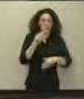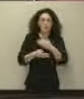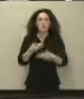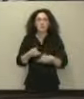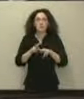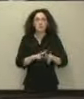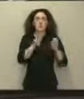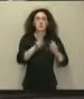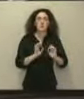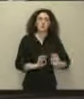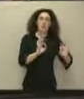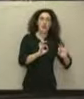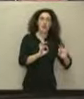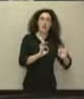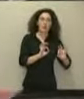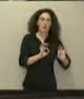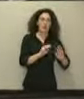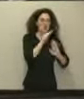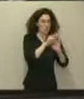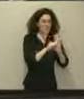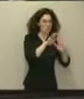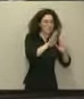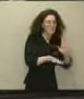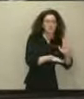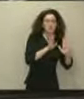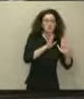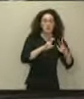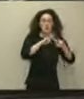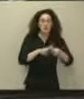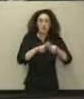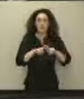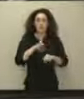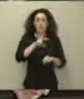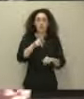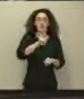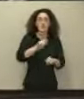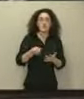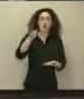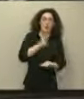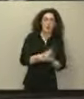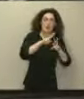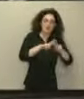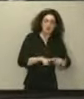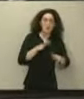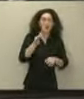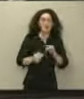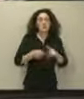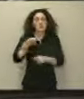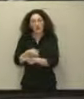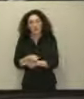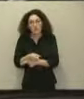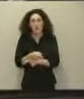especial con menos requerimientos pero que debe de ser realizado en el plazo de 12 meses y además se añade otra obligación de realizar